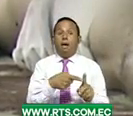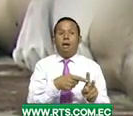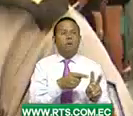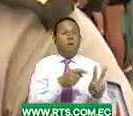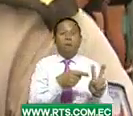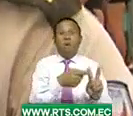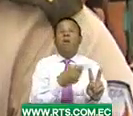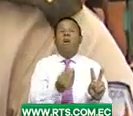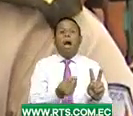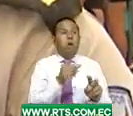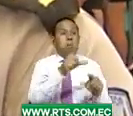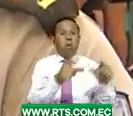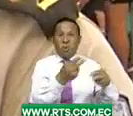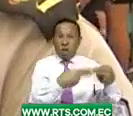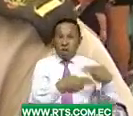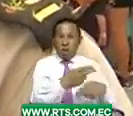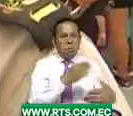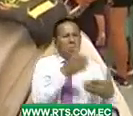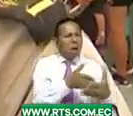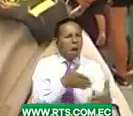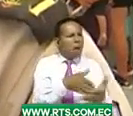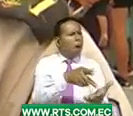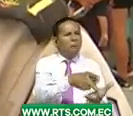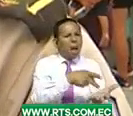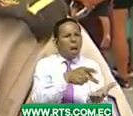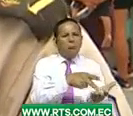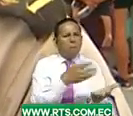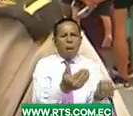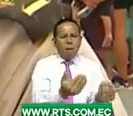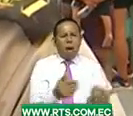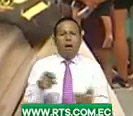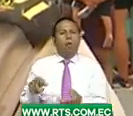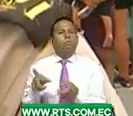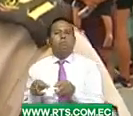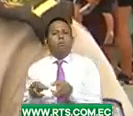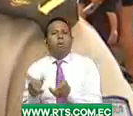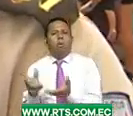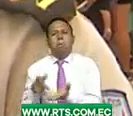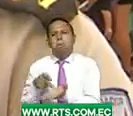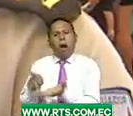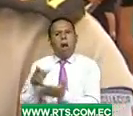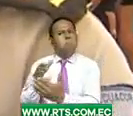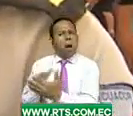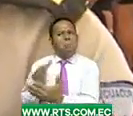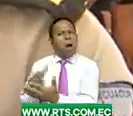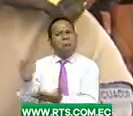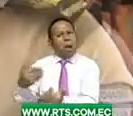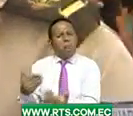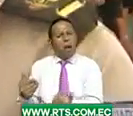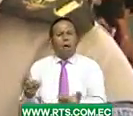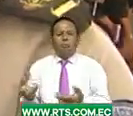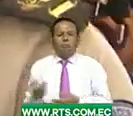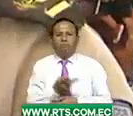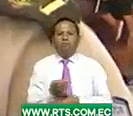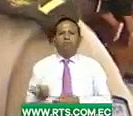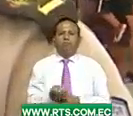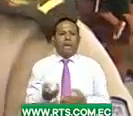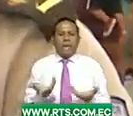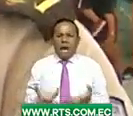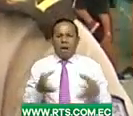extorsiones. Se dedicaban a la extorsión de locales comerciales. ¿Los fallecidos? Sí, exactamente. Puede ser